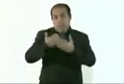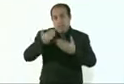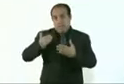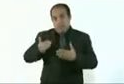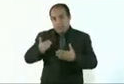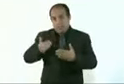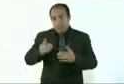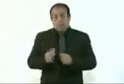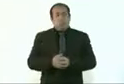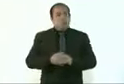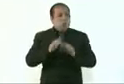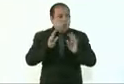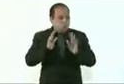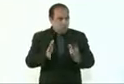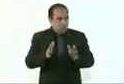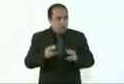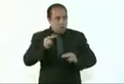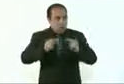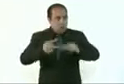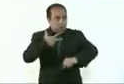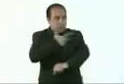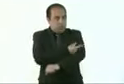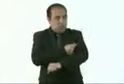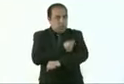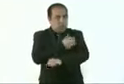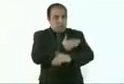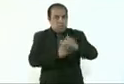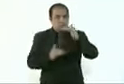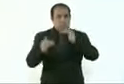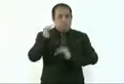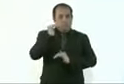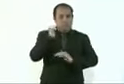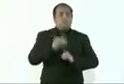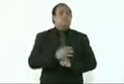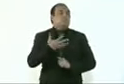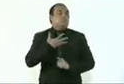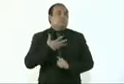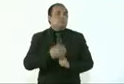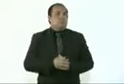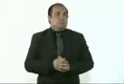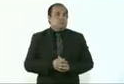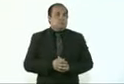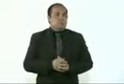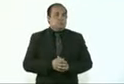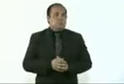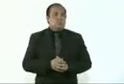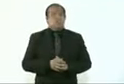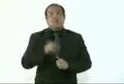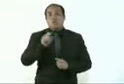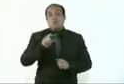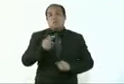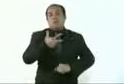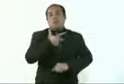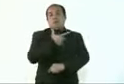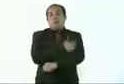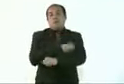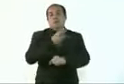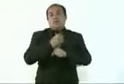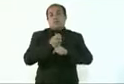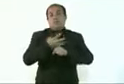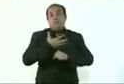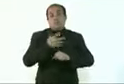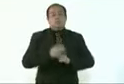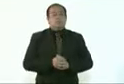previamente. ¿Por qué? Porque ya el nivel de vacunación es muy alto. Okay. Y porque se está aplicando la tercera vacuna.